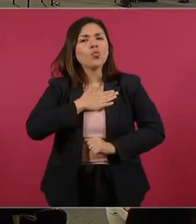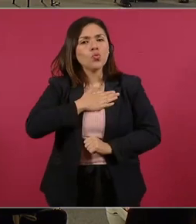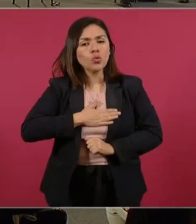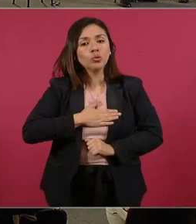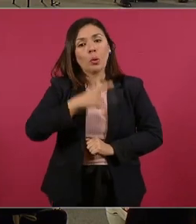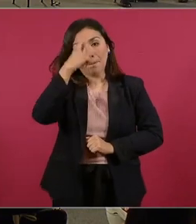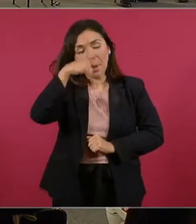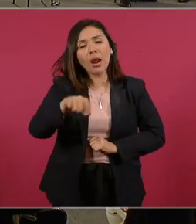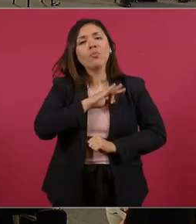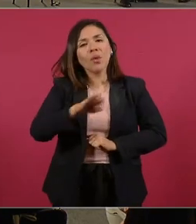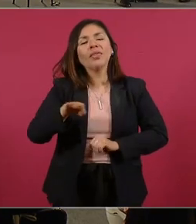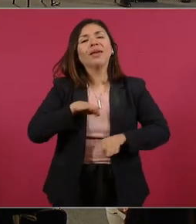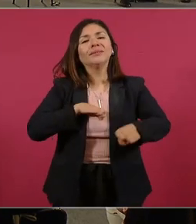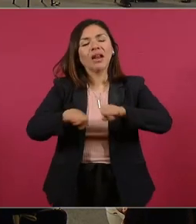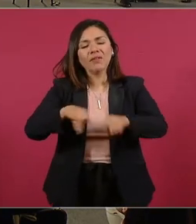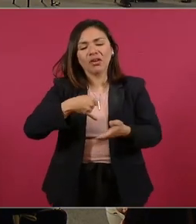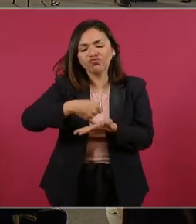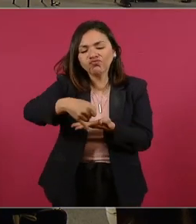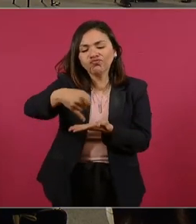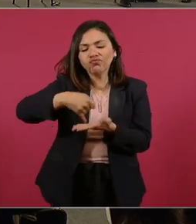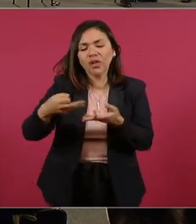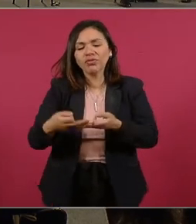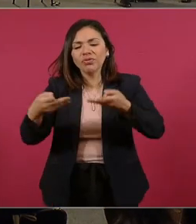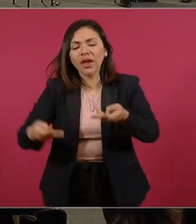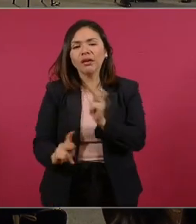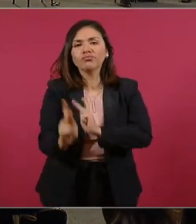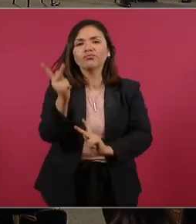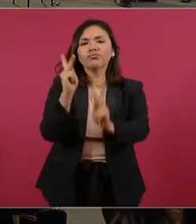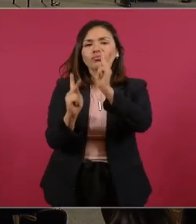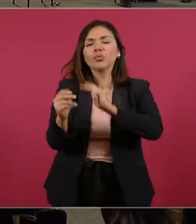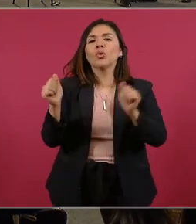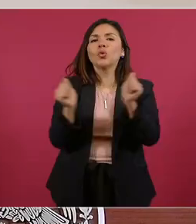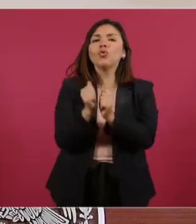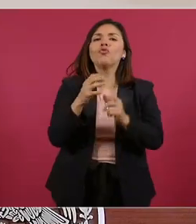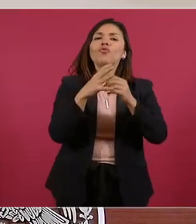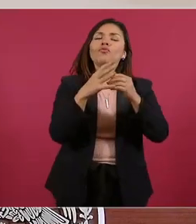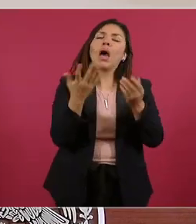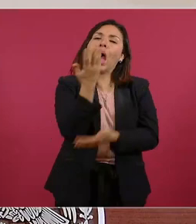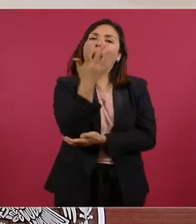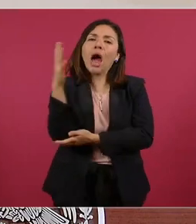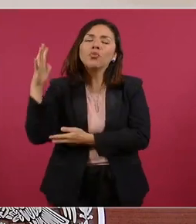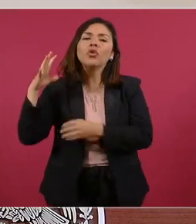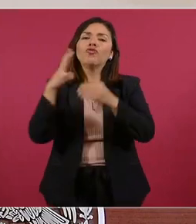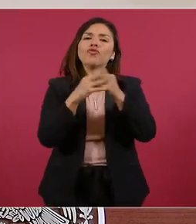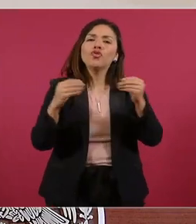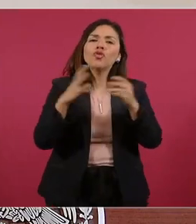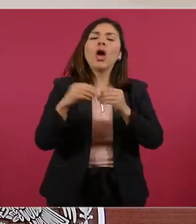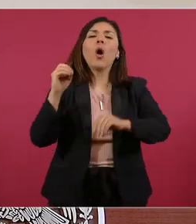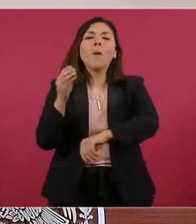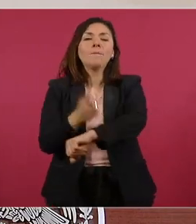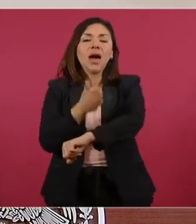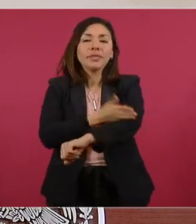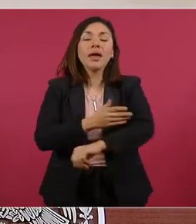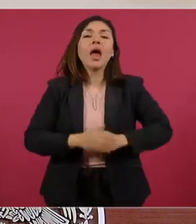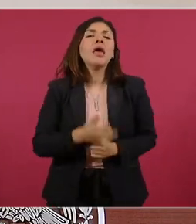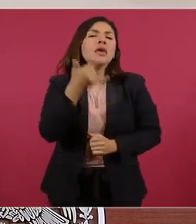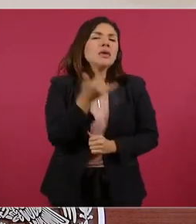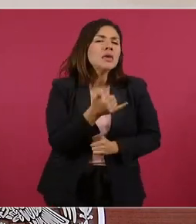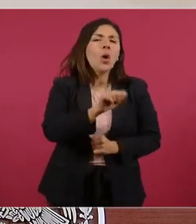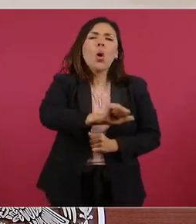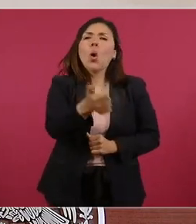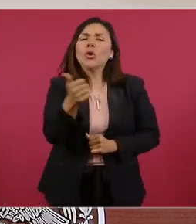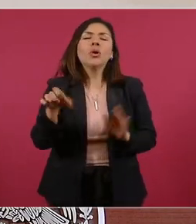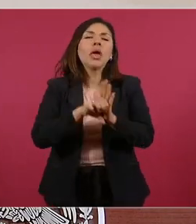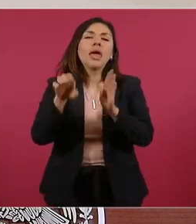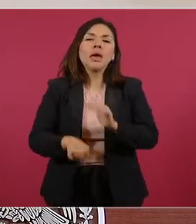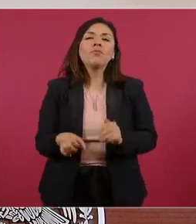para cultivar las tierras y sembrar árboles frutales y maderables. Y también otras especies como el